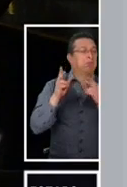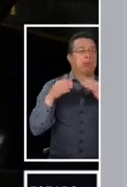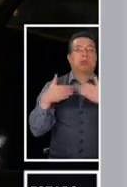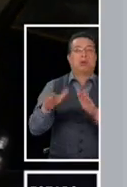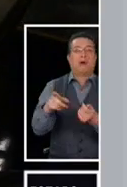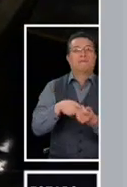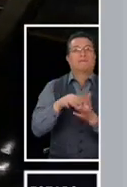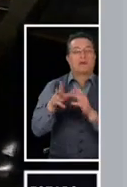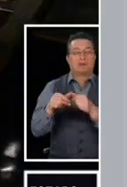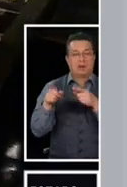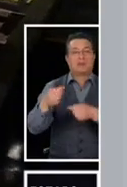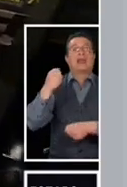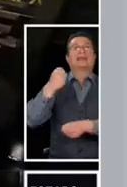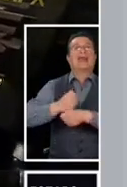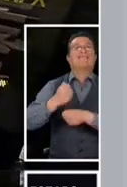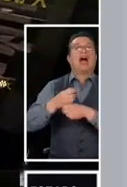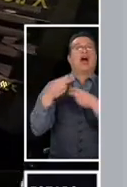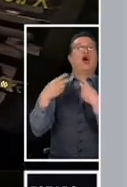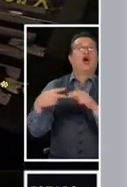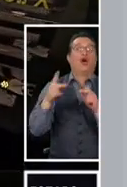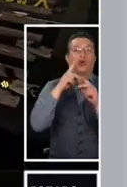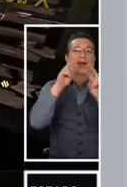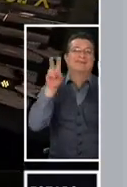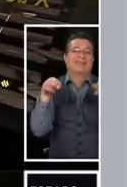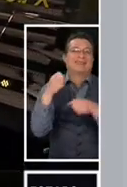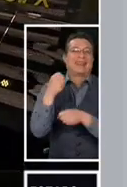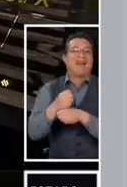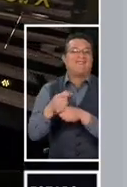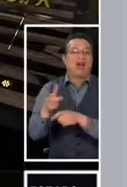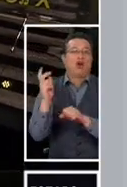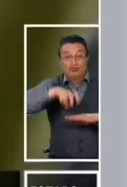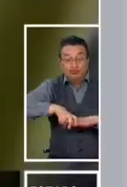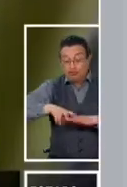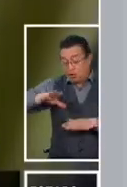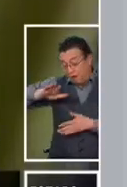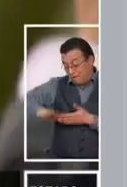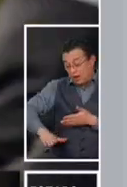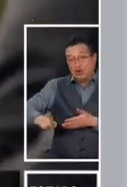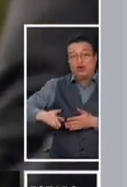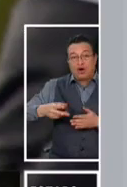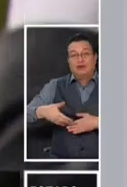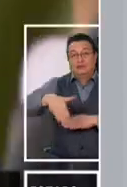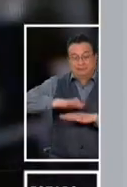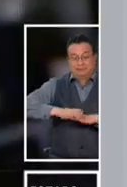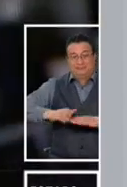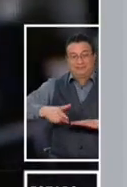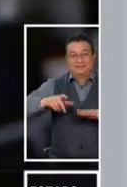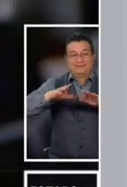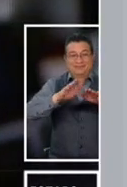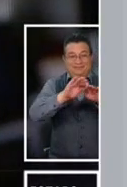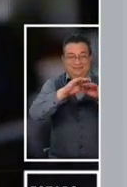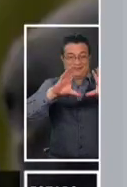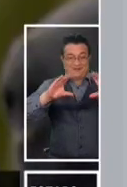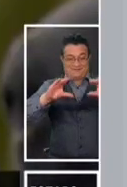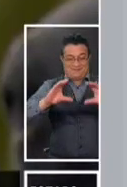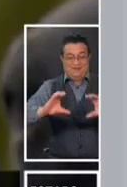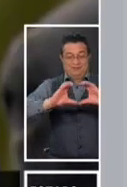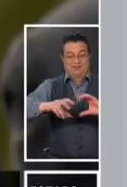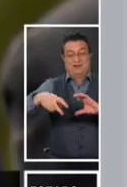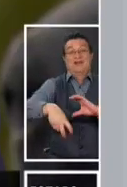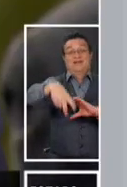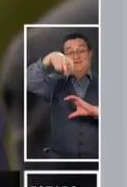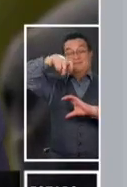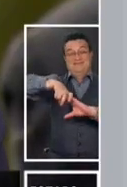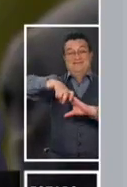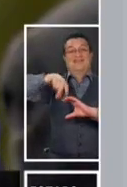enfrentando altos índices de inseguridad en la población Y a partir de esto es fundamental y es clave Quién va a dirigir